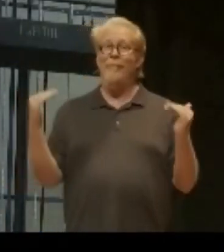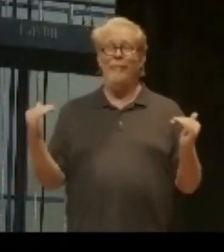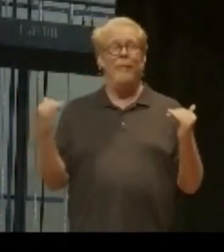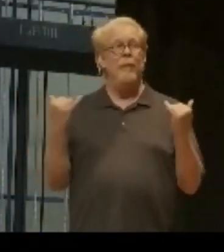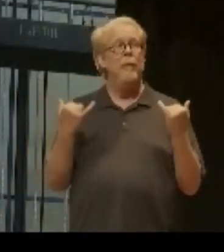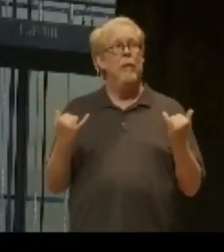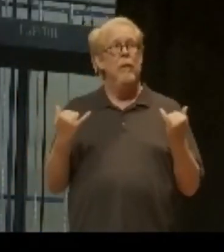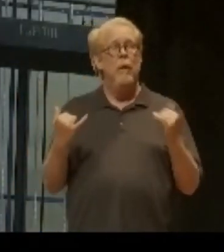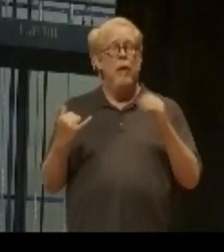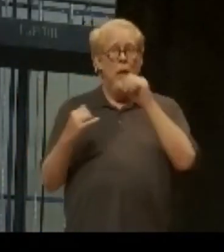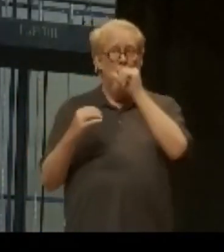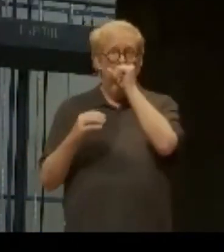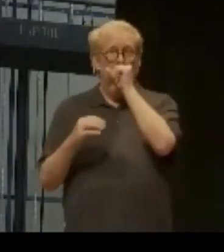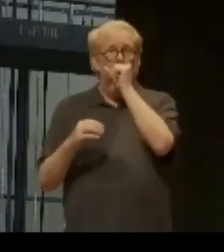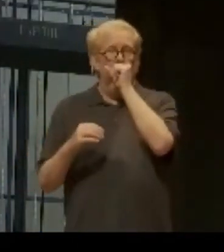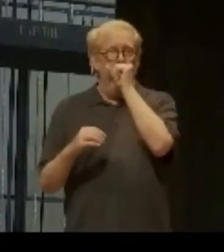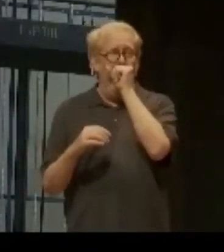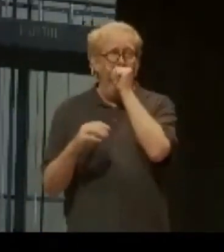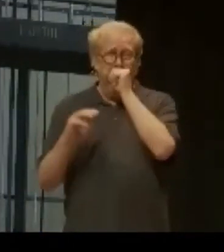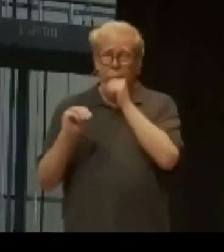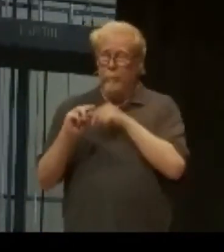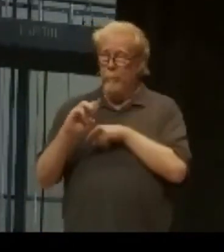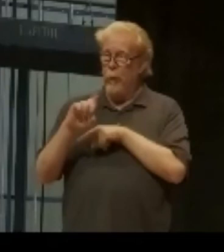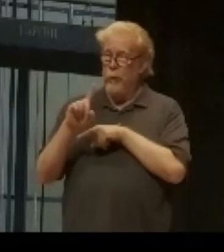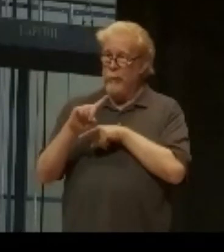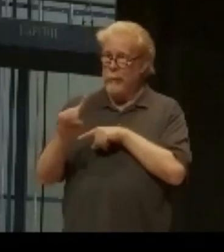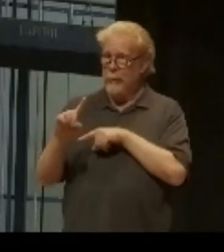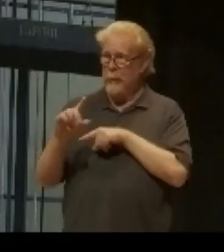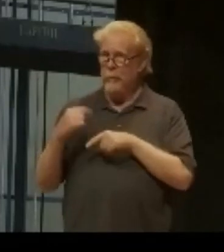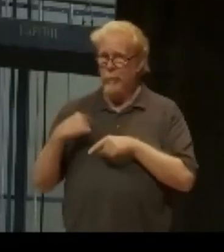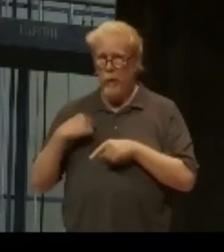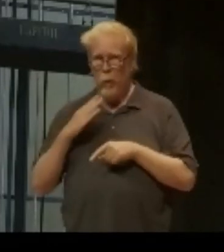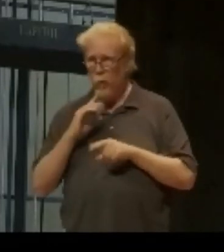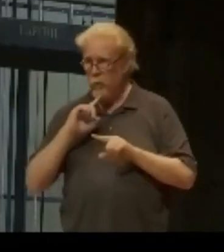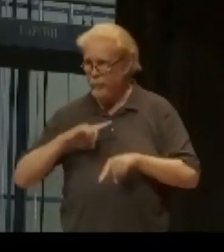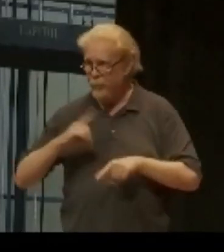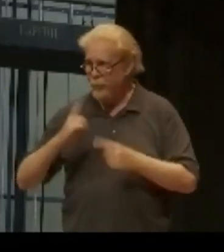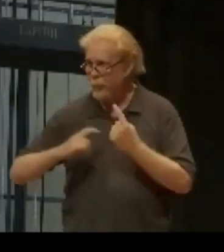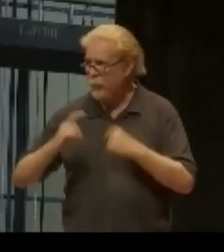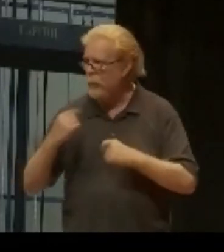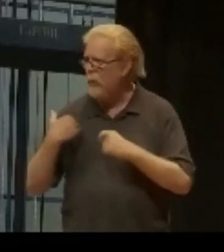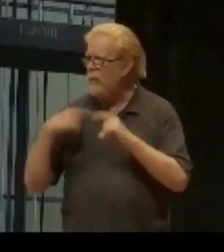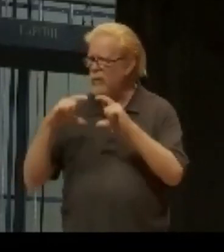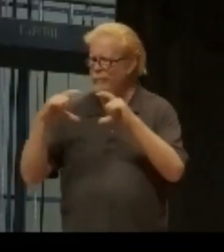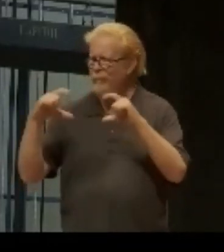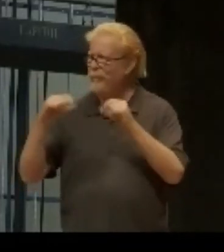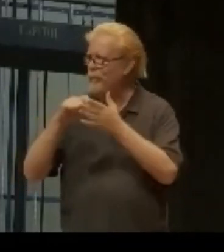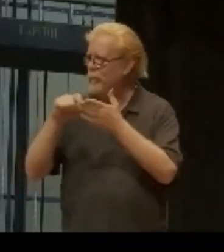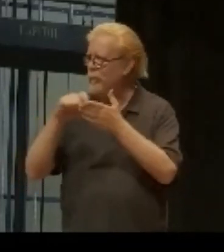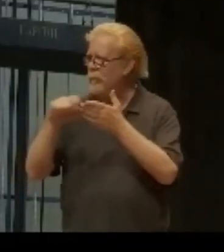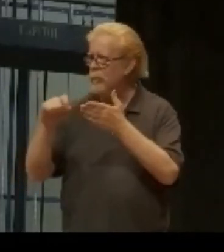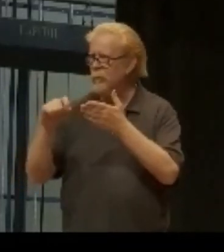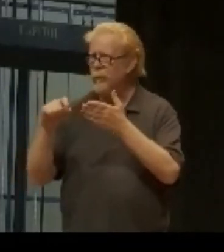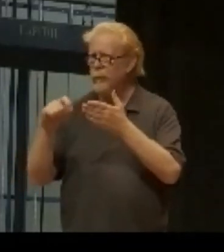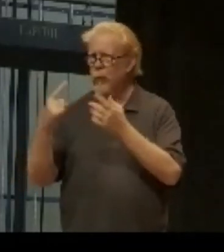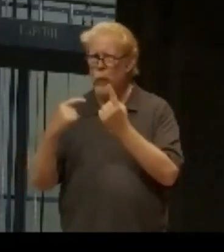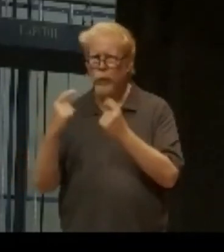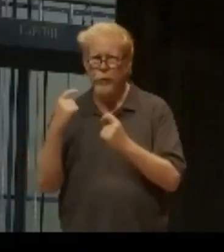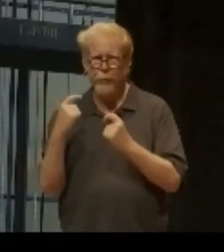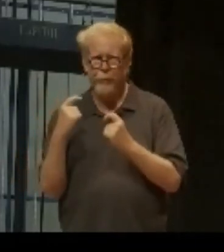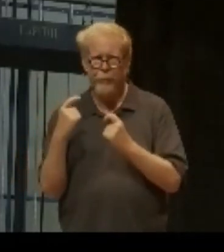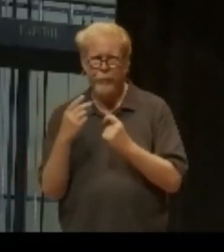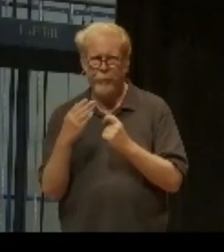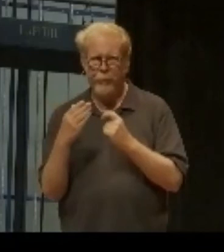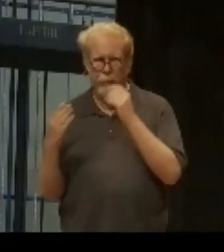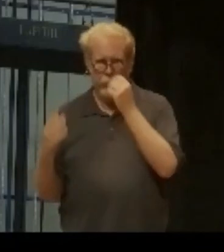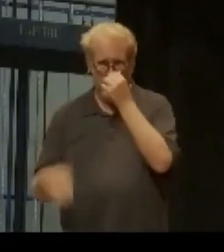Y bueno, en este momento el señor Martínez y yo vamos a estar abiertos a cualquier pregunta. ¿Alguien tiene alguna pregunta escrita